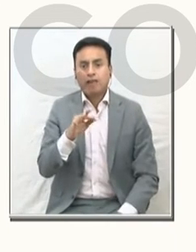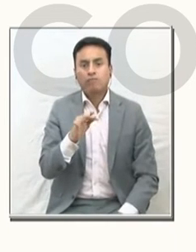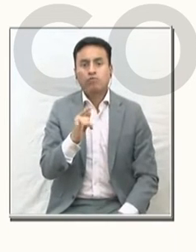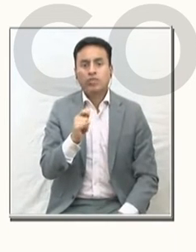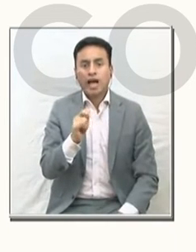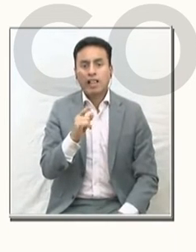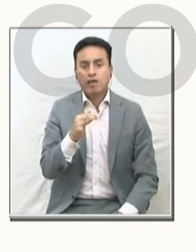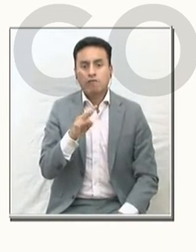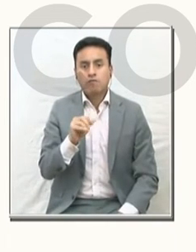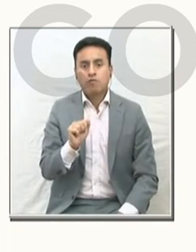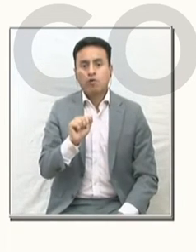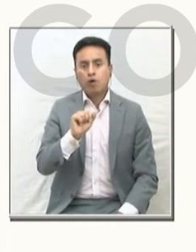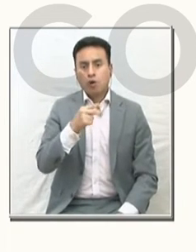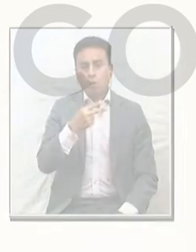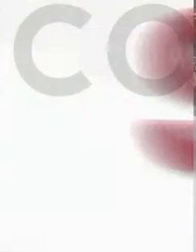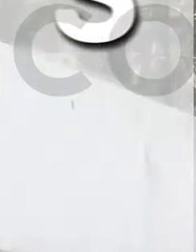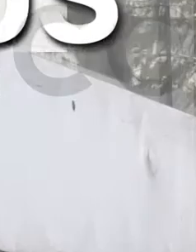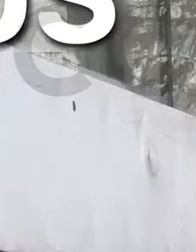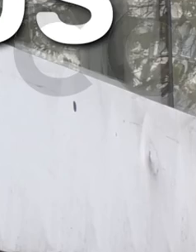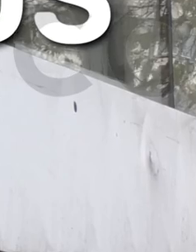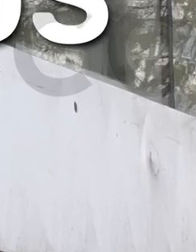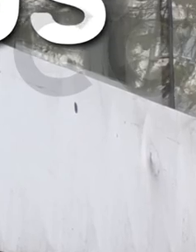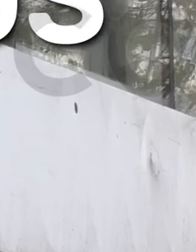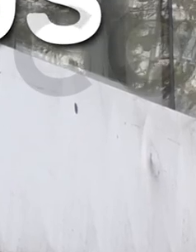Futaleufú, Gualeihue y Palena.